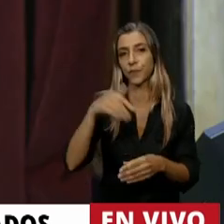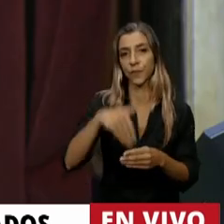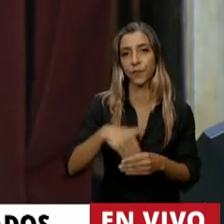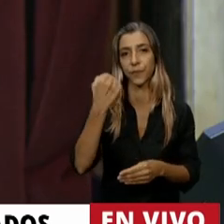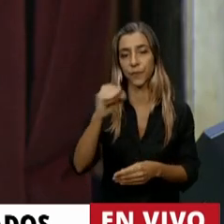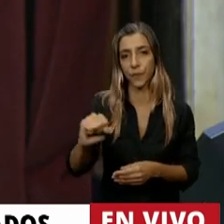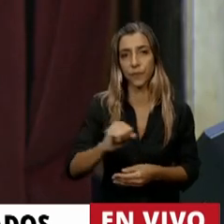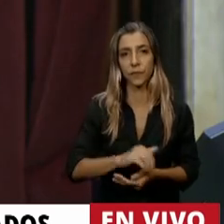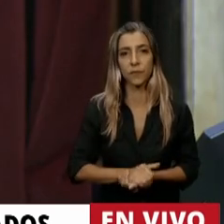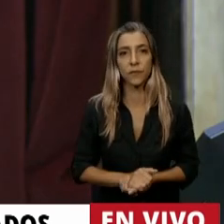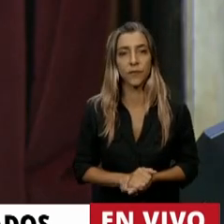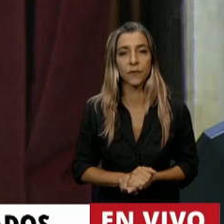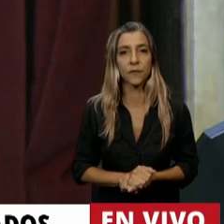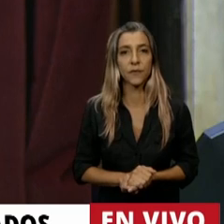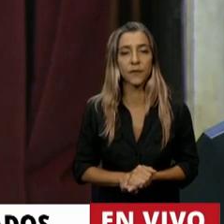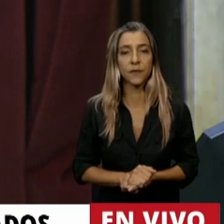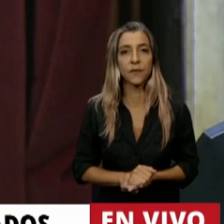Ausente a la hora de votar.